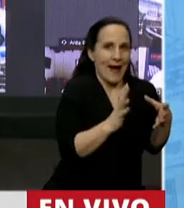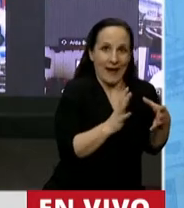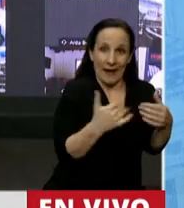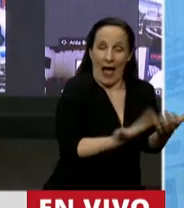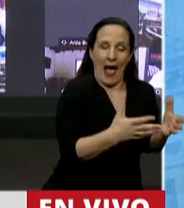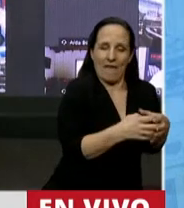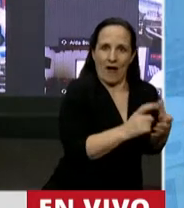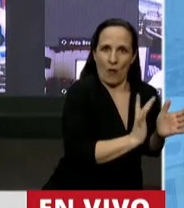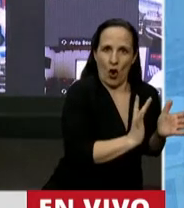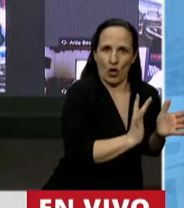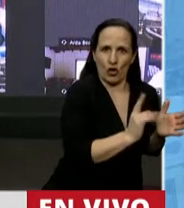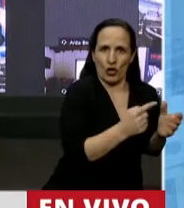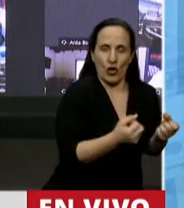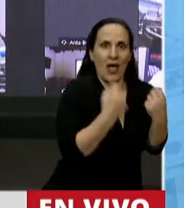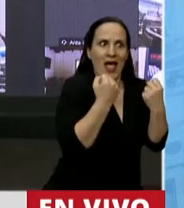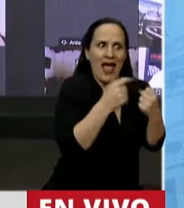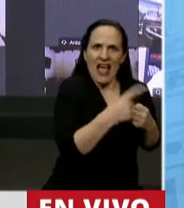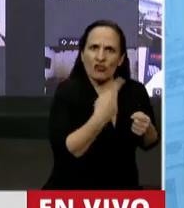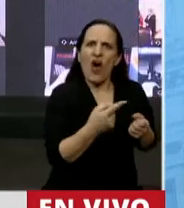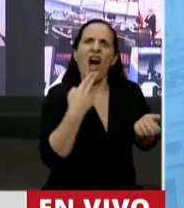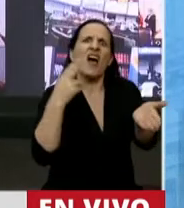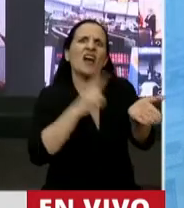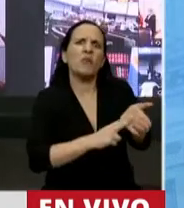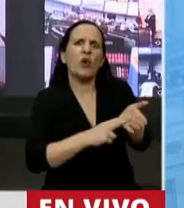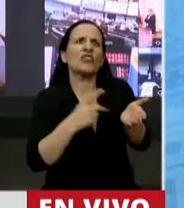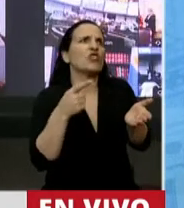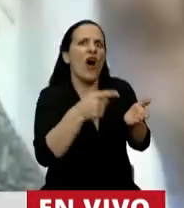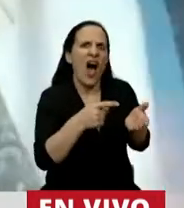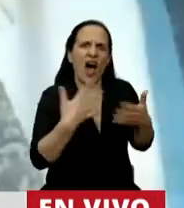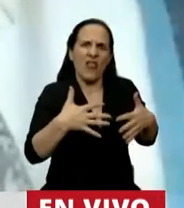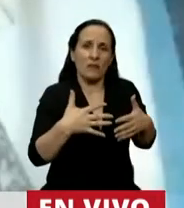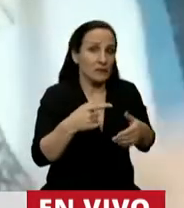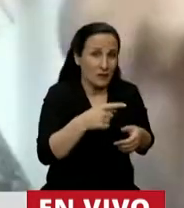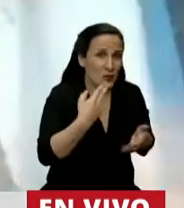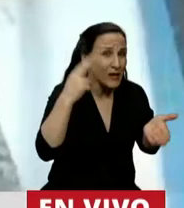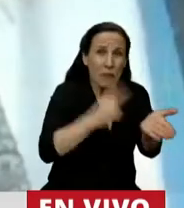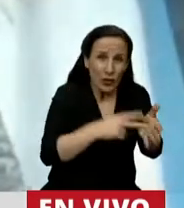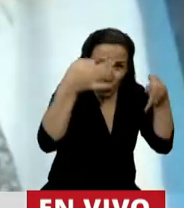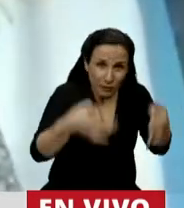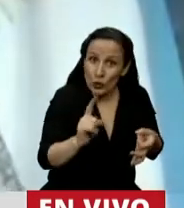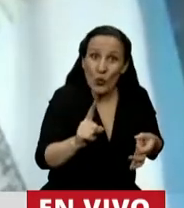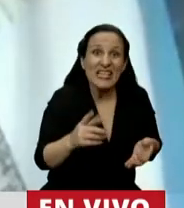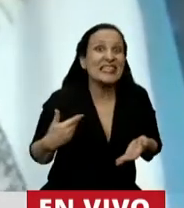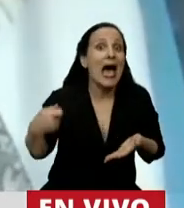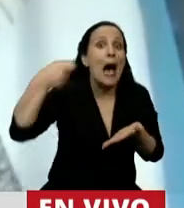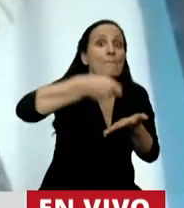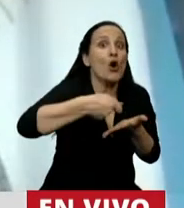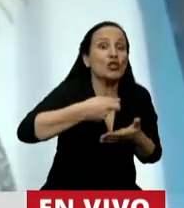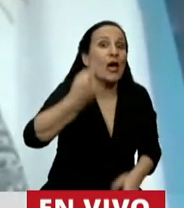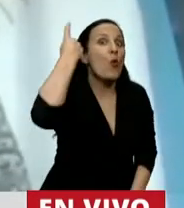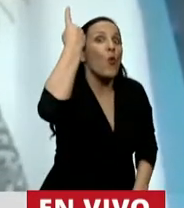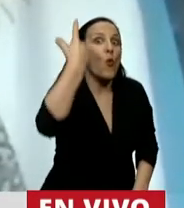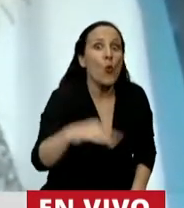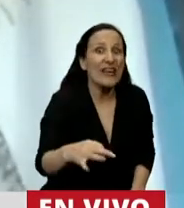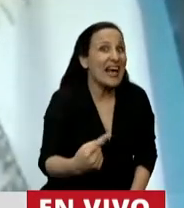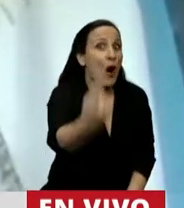supuestamente asfixiante presión tributaria, soslayando el hecho de que no estamos debatiendo un impuesto, sino un aporte, por única vez, un aporte extraordinario en una circunstancia